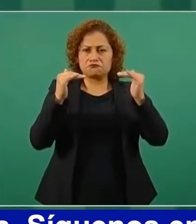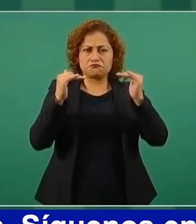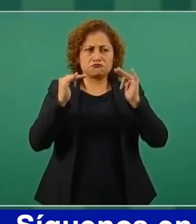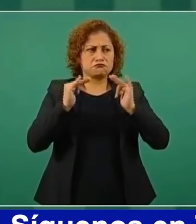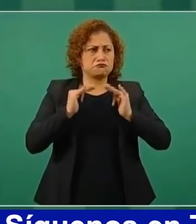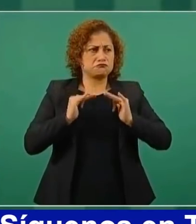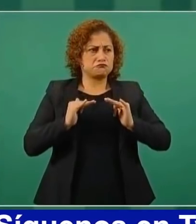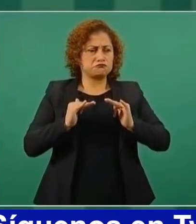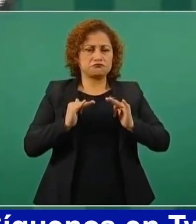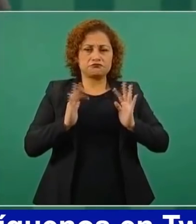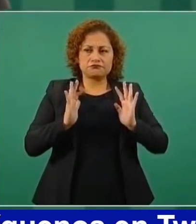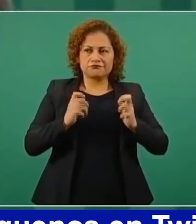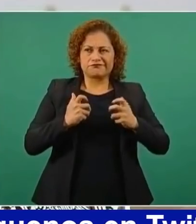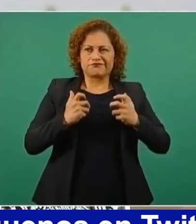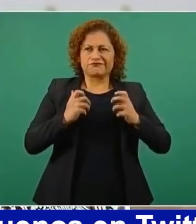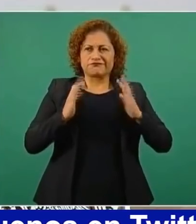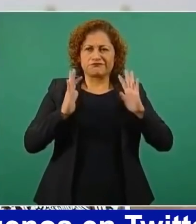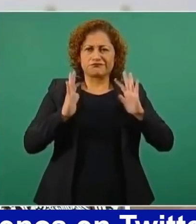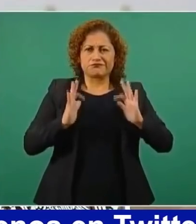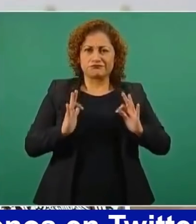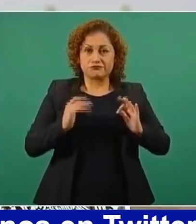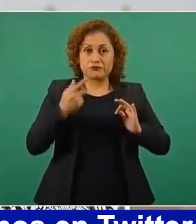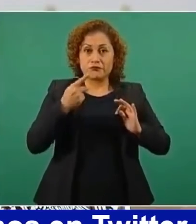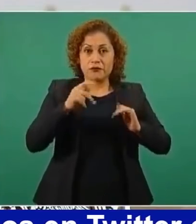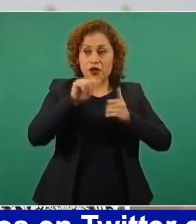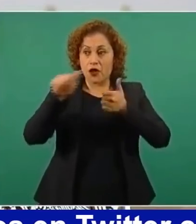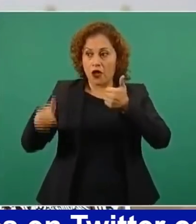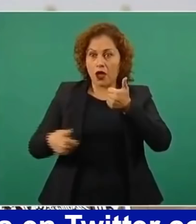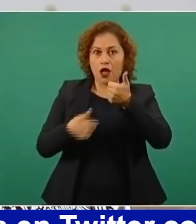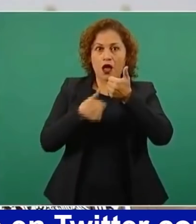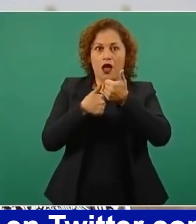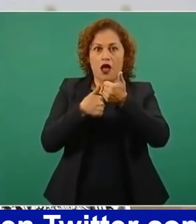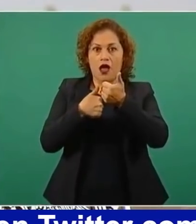voceros. Uy, eso se ponen